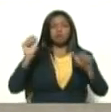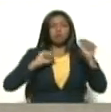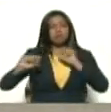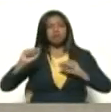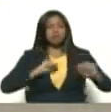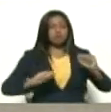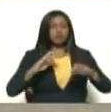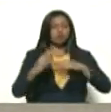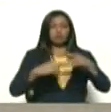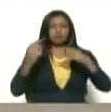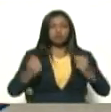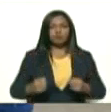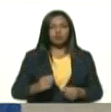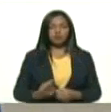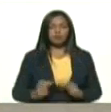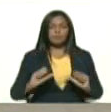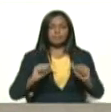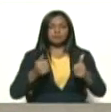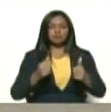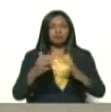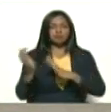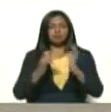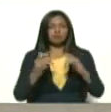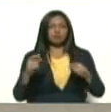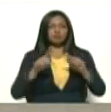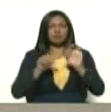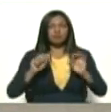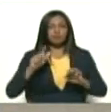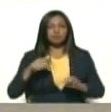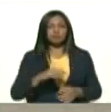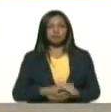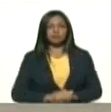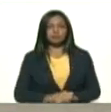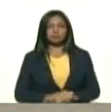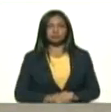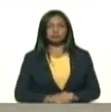movimiento revolucionario que encabezó Jesucristo. Y para eso